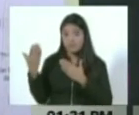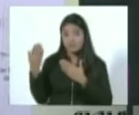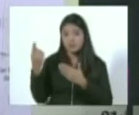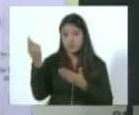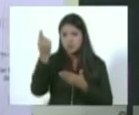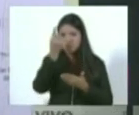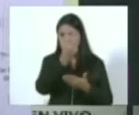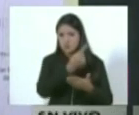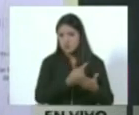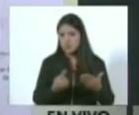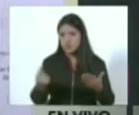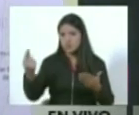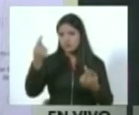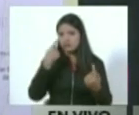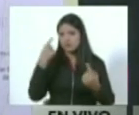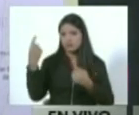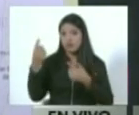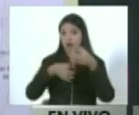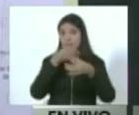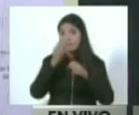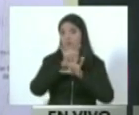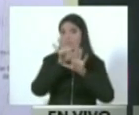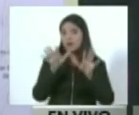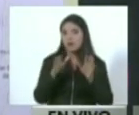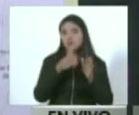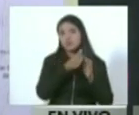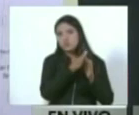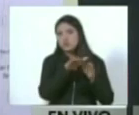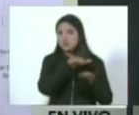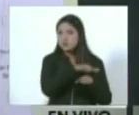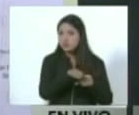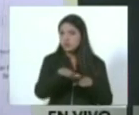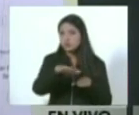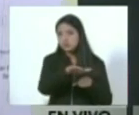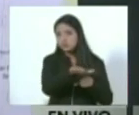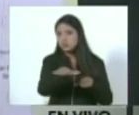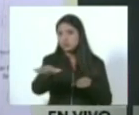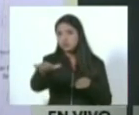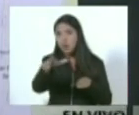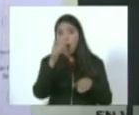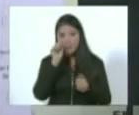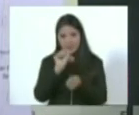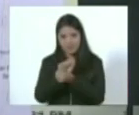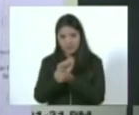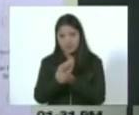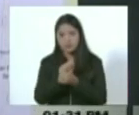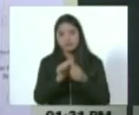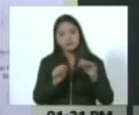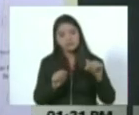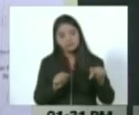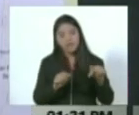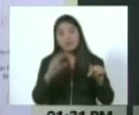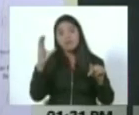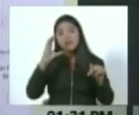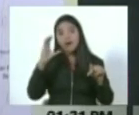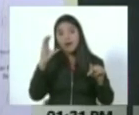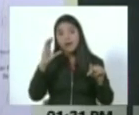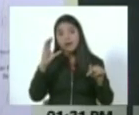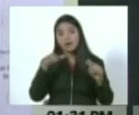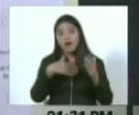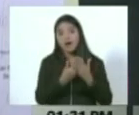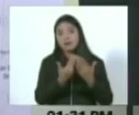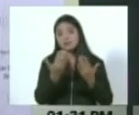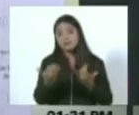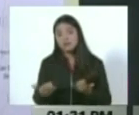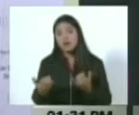pantalla, donde indica claramente todo el recorrido que hizo el detenido desde Caracas y donde